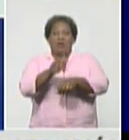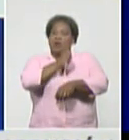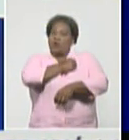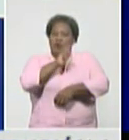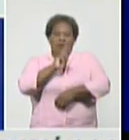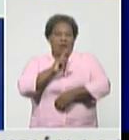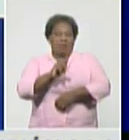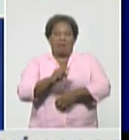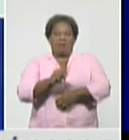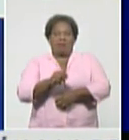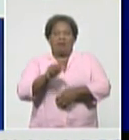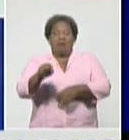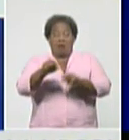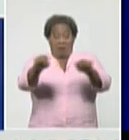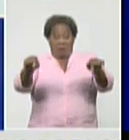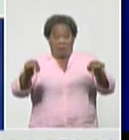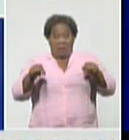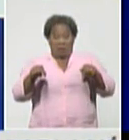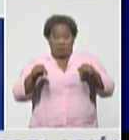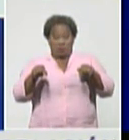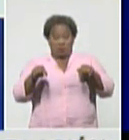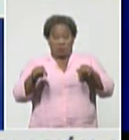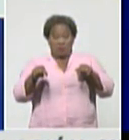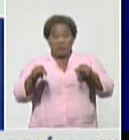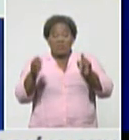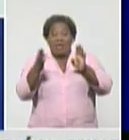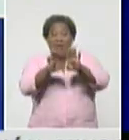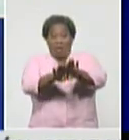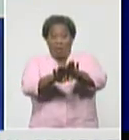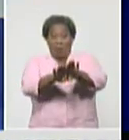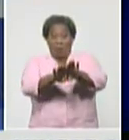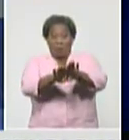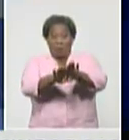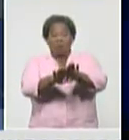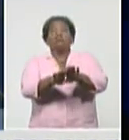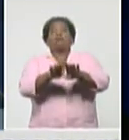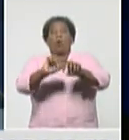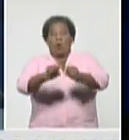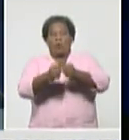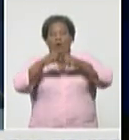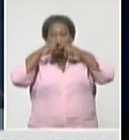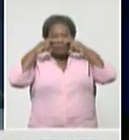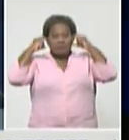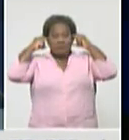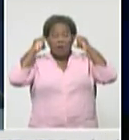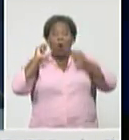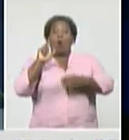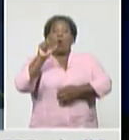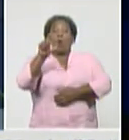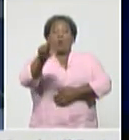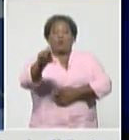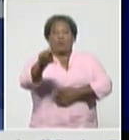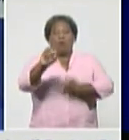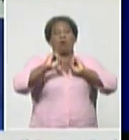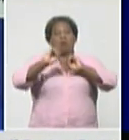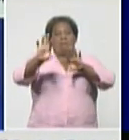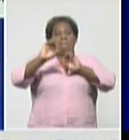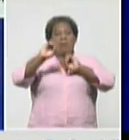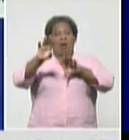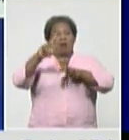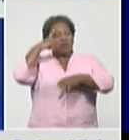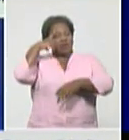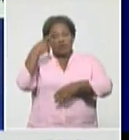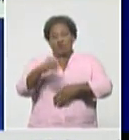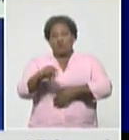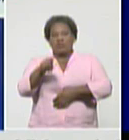en espacios cerrados. Y por último, es una imagen que de por sí habla sola, no sé si salió, ahí